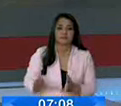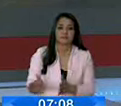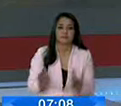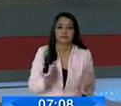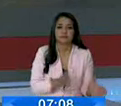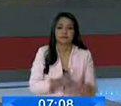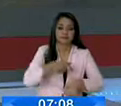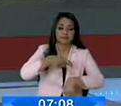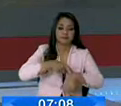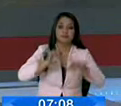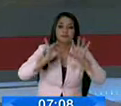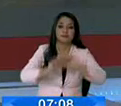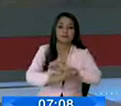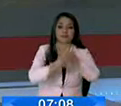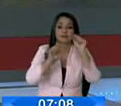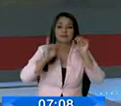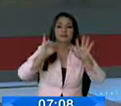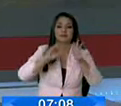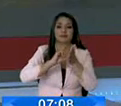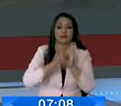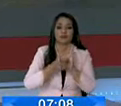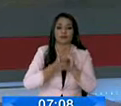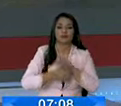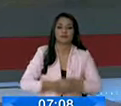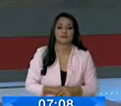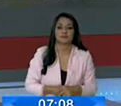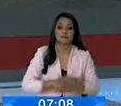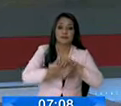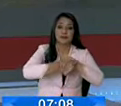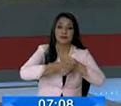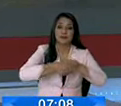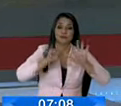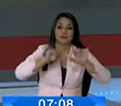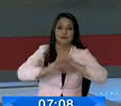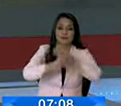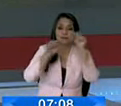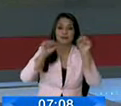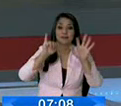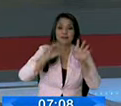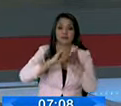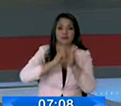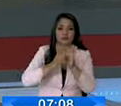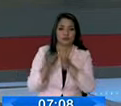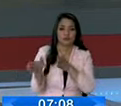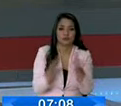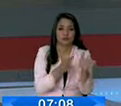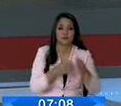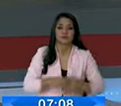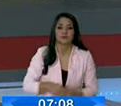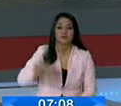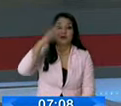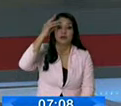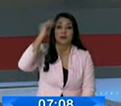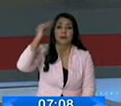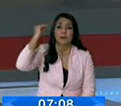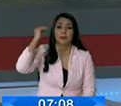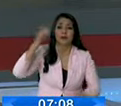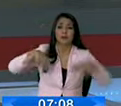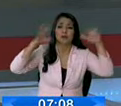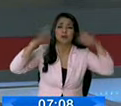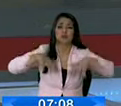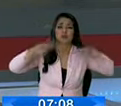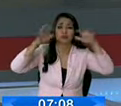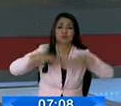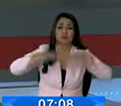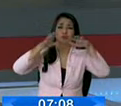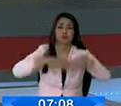Son las 7:06 de la mañana en Galápagos, donde nos ven, son las 6:06. En Riobamba, las lluvias siguen causando estragos. 17